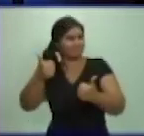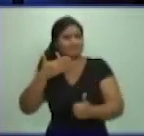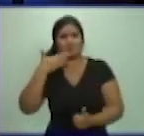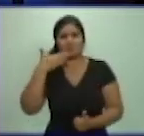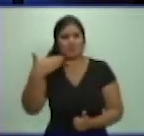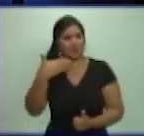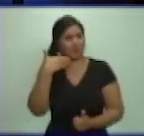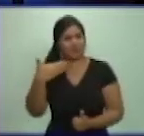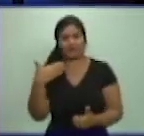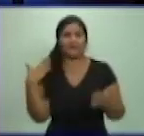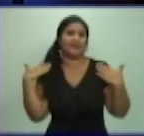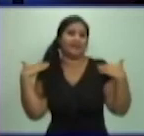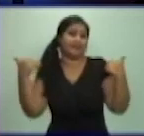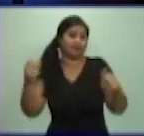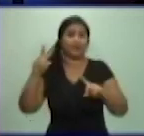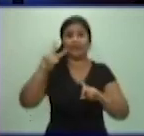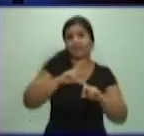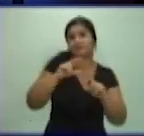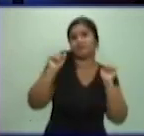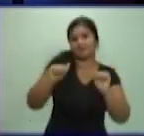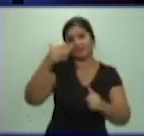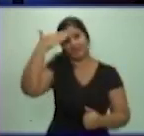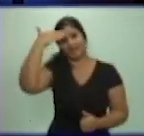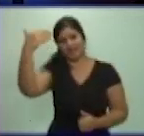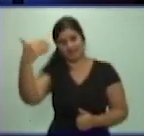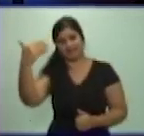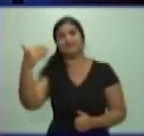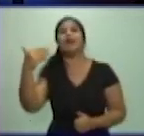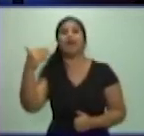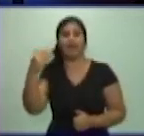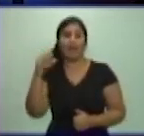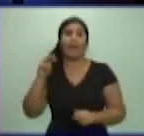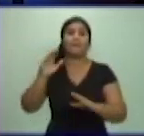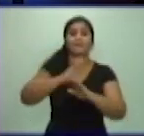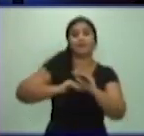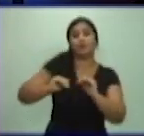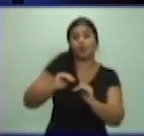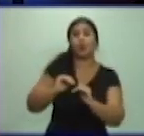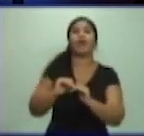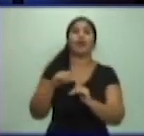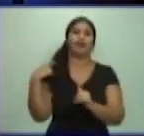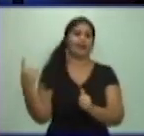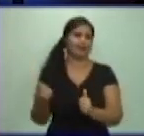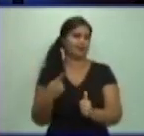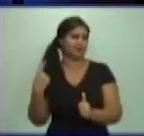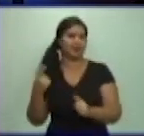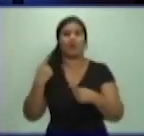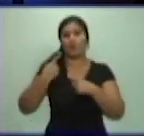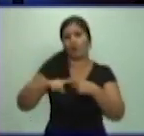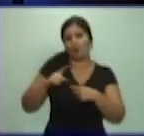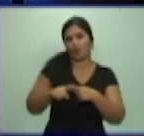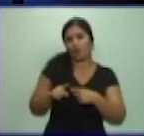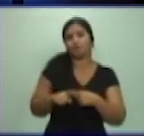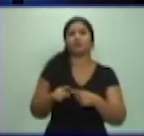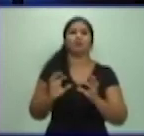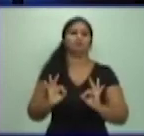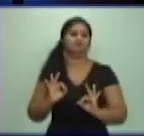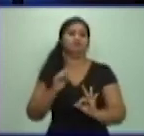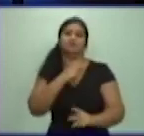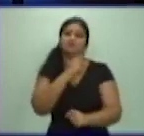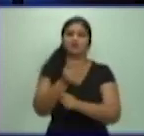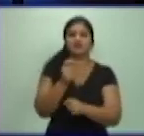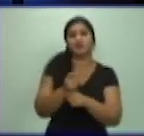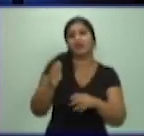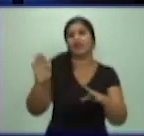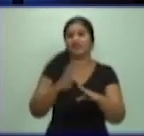los directores de televisión que tengo acá, mi metodóloga nacional que está acá conmigo, el profe Jesús, la profe Bárbara, que compartimos estos espacios, los